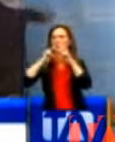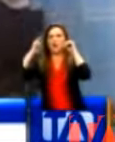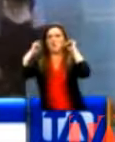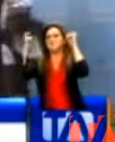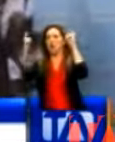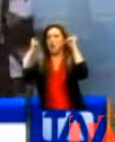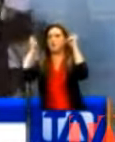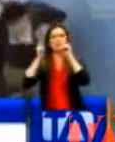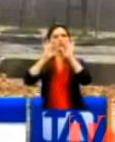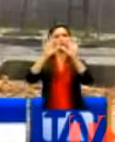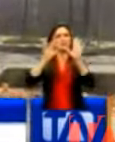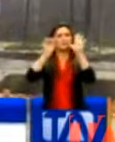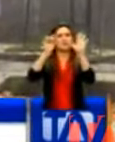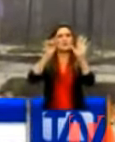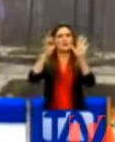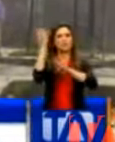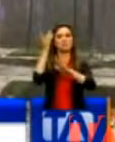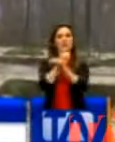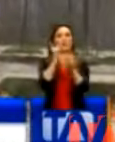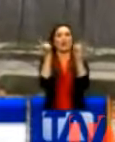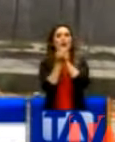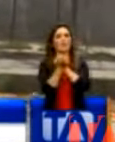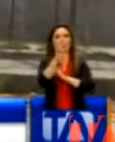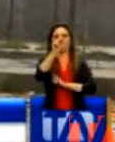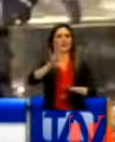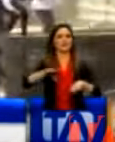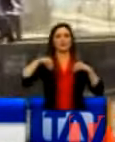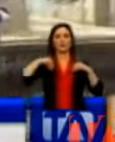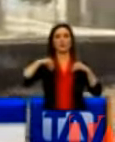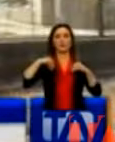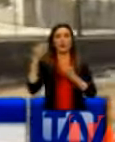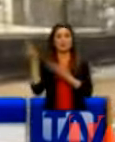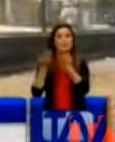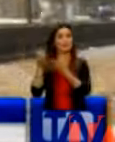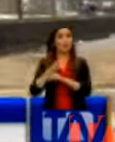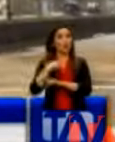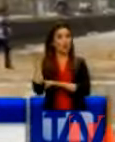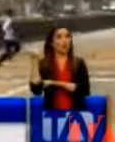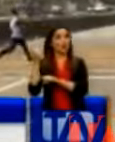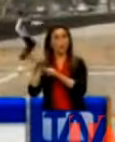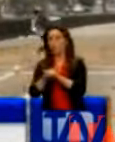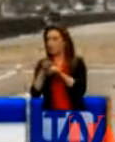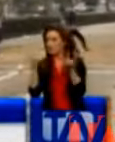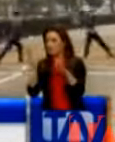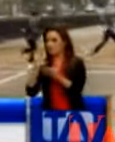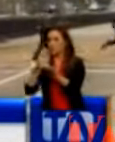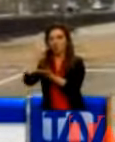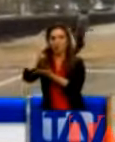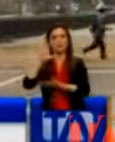la reubicación de 16 profesores que deberán prestar sus servicios en otro colegio.